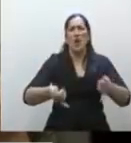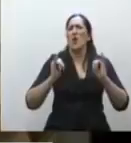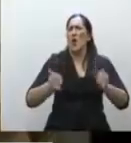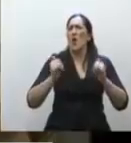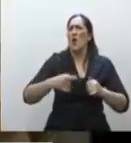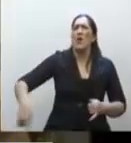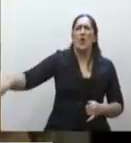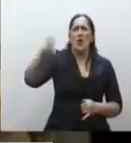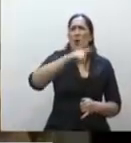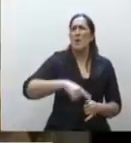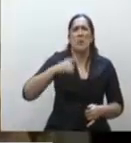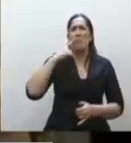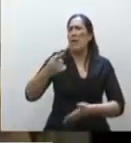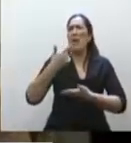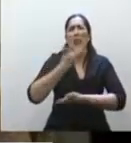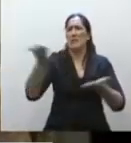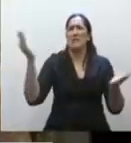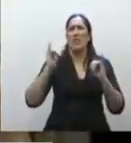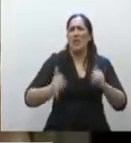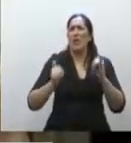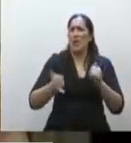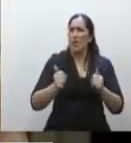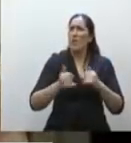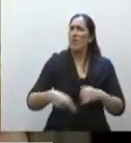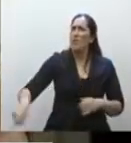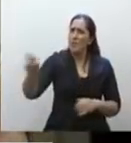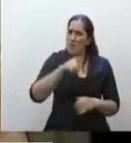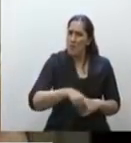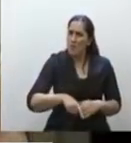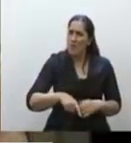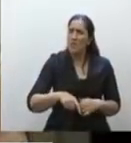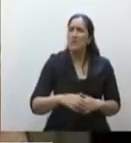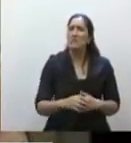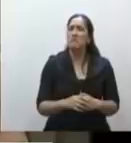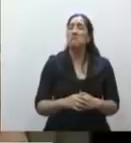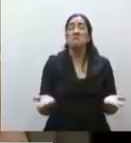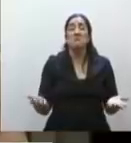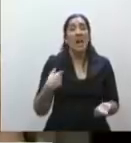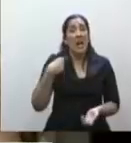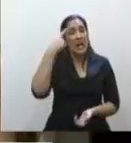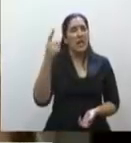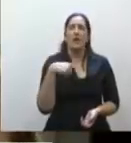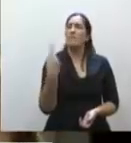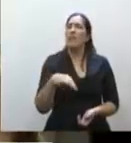están en la calle, que creo que tenemos que hacer